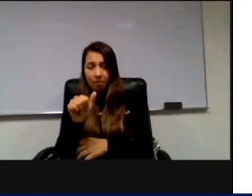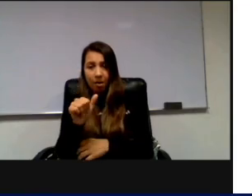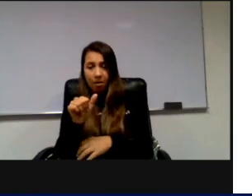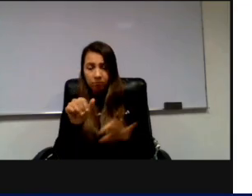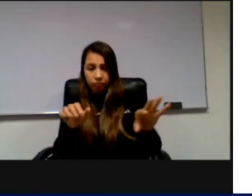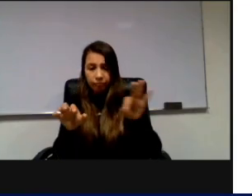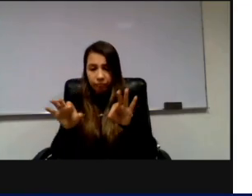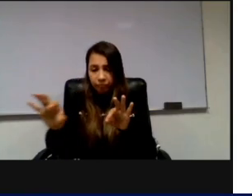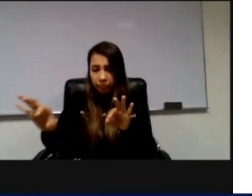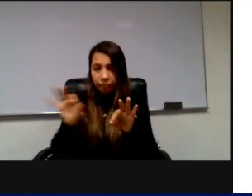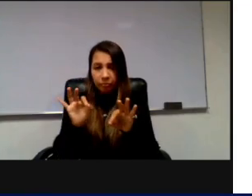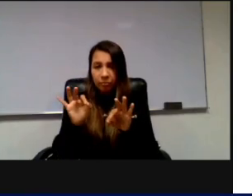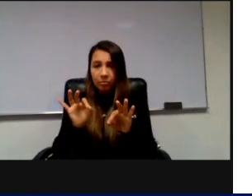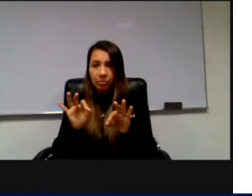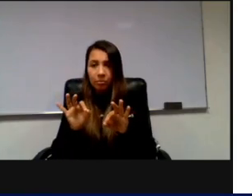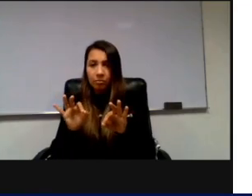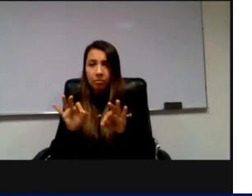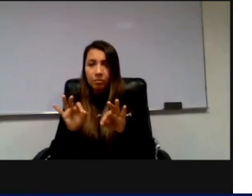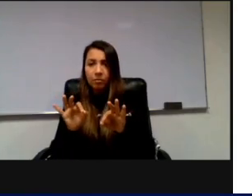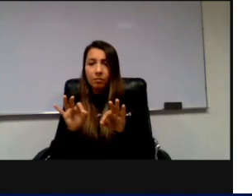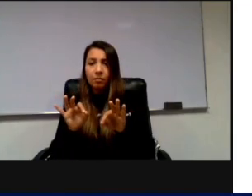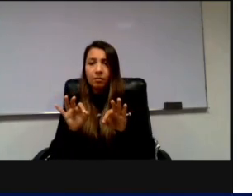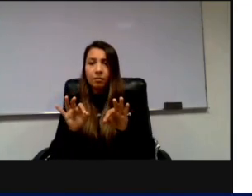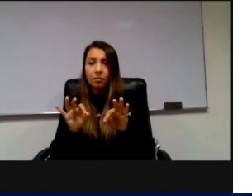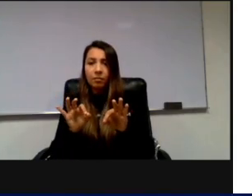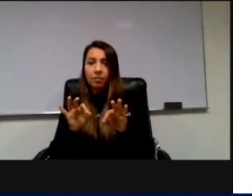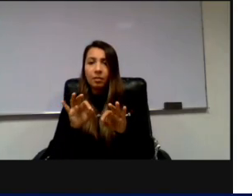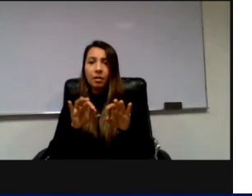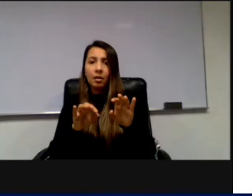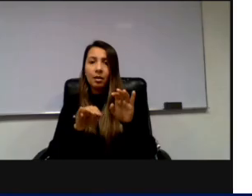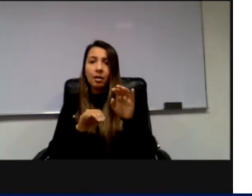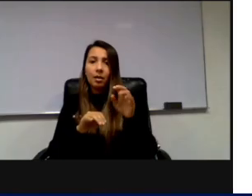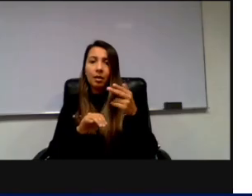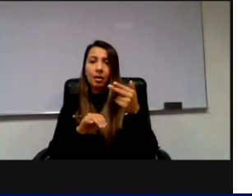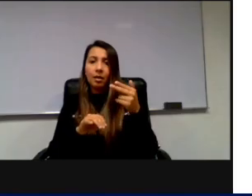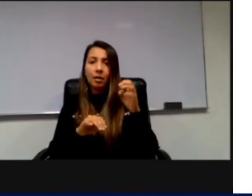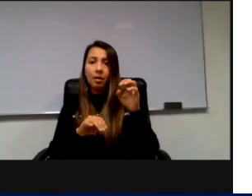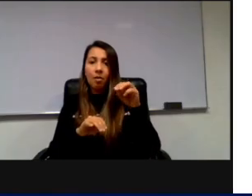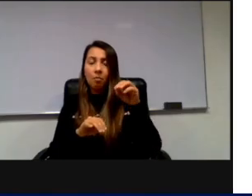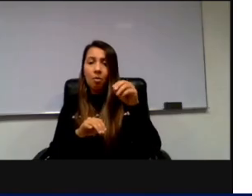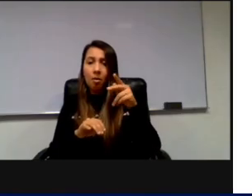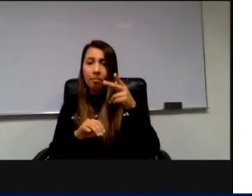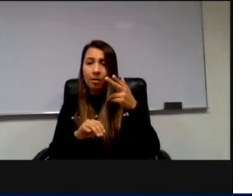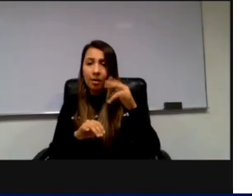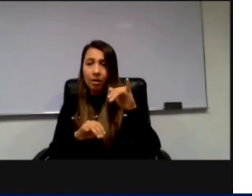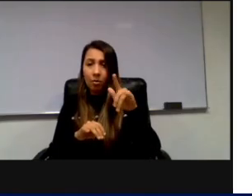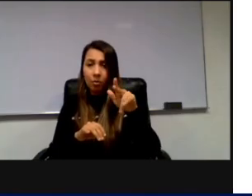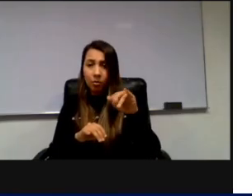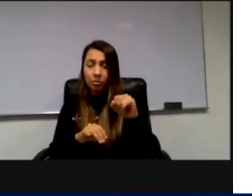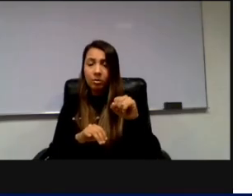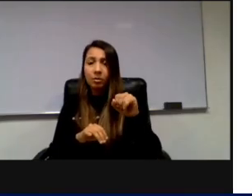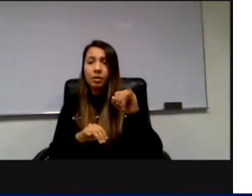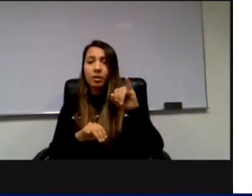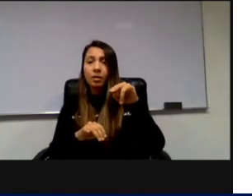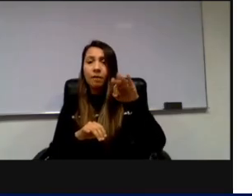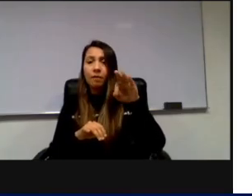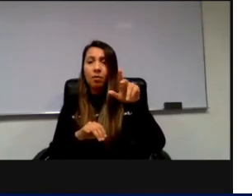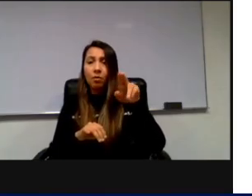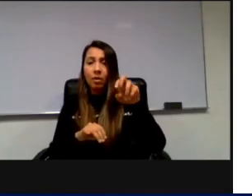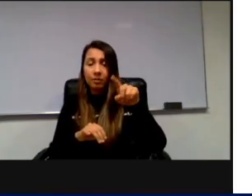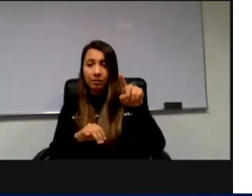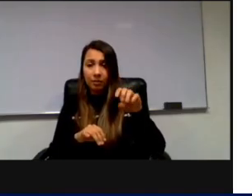completamente secuenciados, el de Haemophilus influenza y el de otra bacteria con un genoma muy pequeñito que se llama Mycoplasma